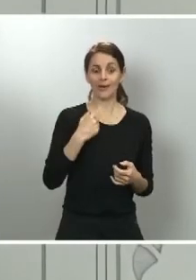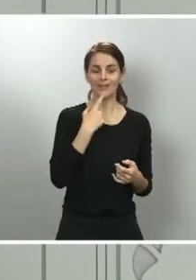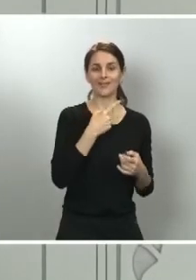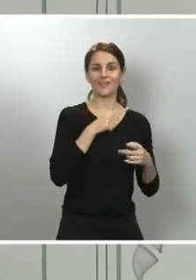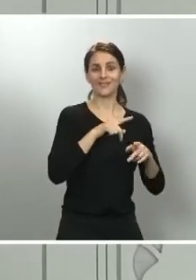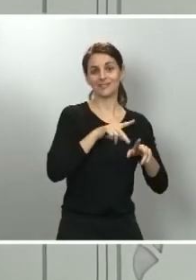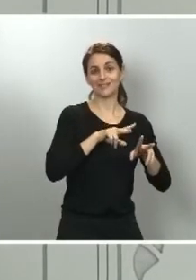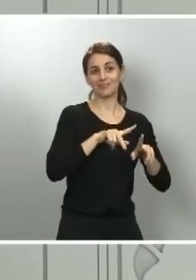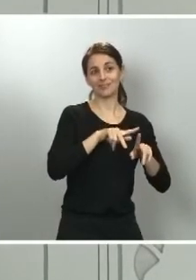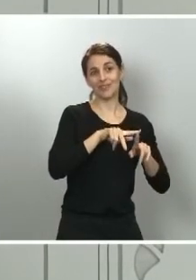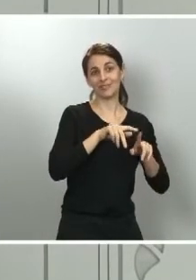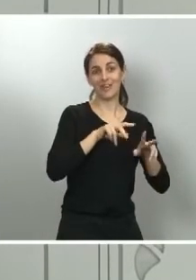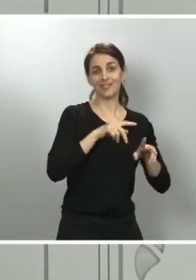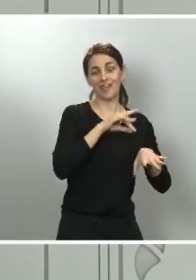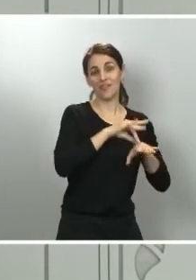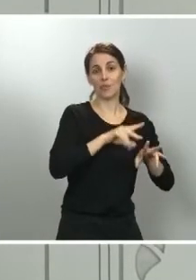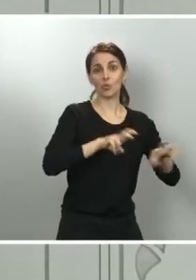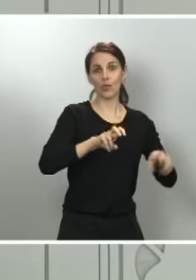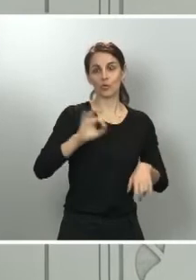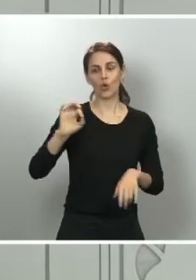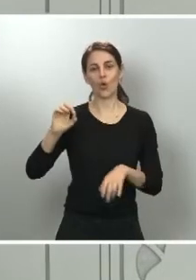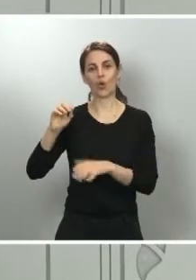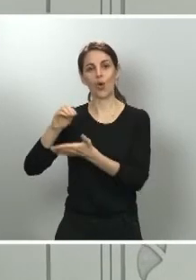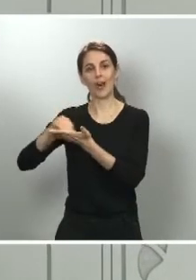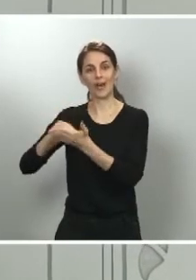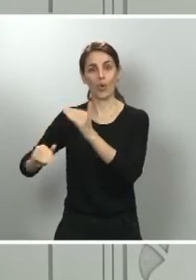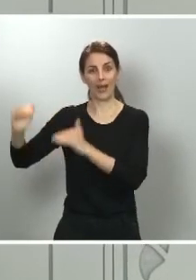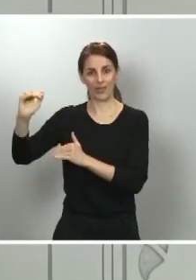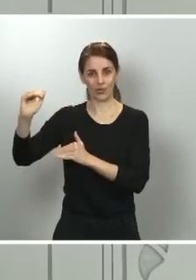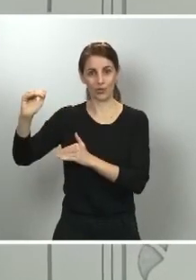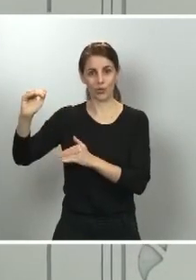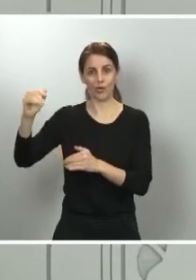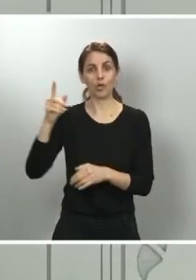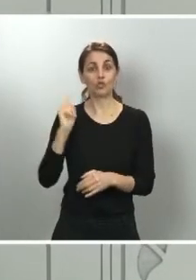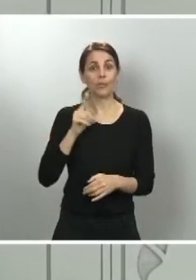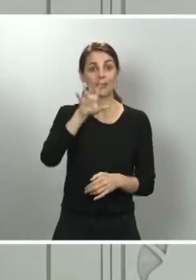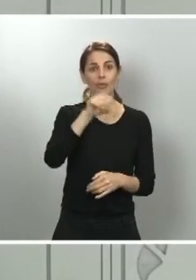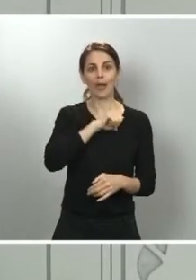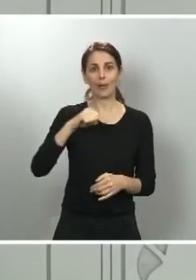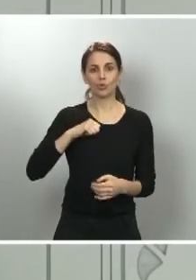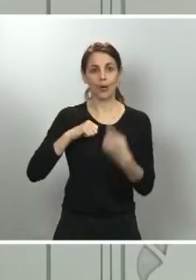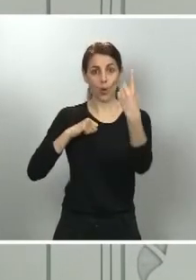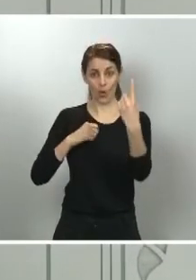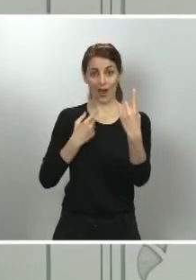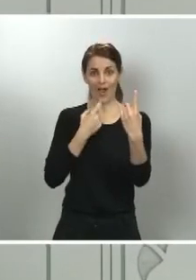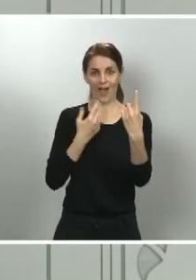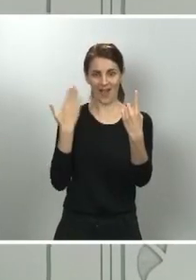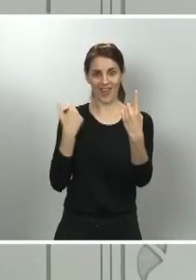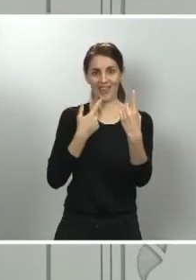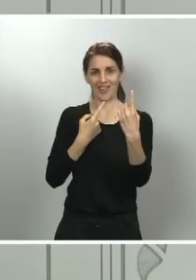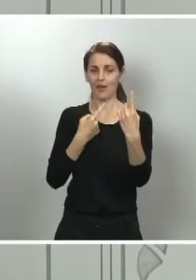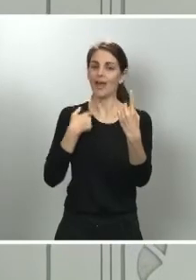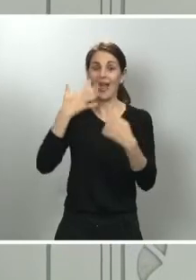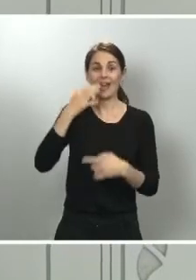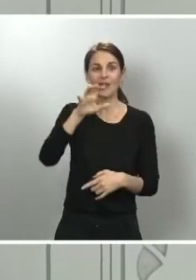o dados de alta o curados en realidad eran 4 fue un error mío al álvaro la al hacer la comparación entre un dato y